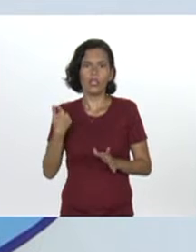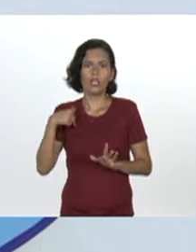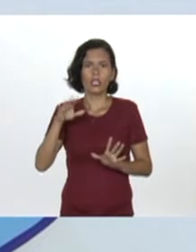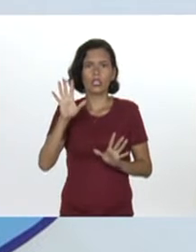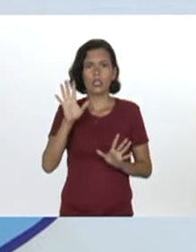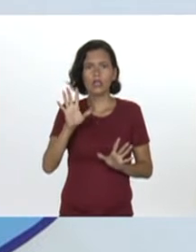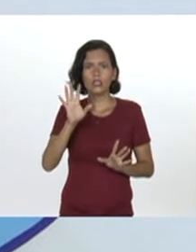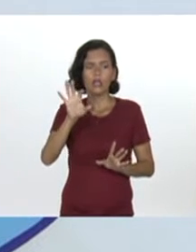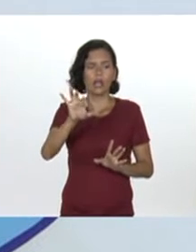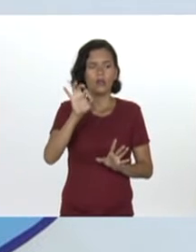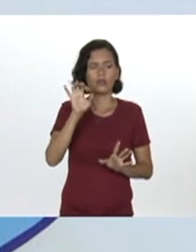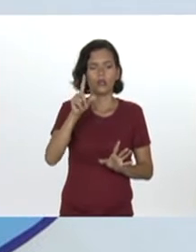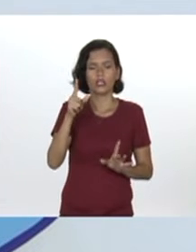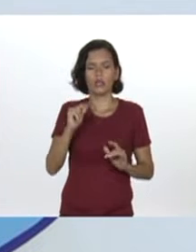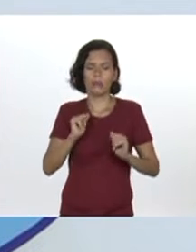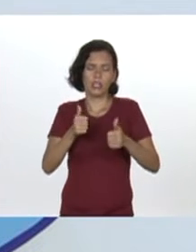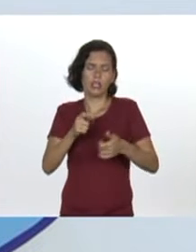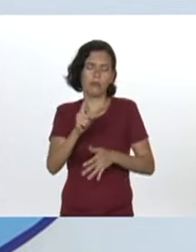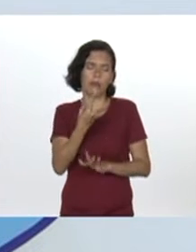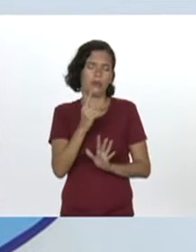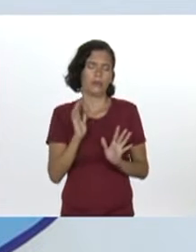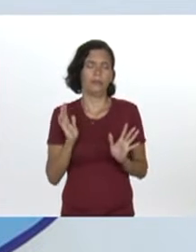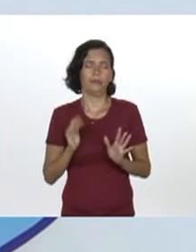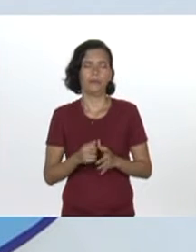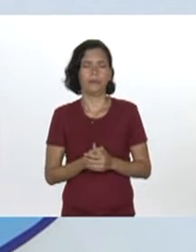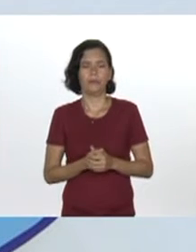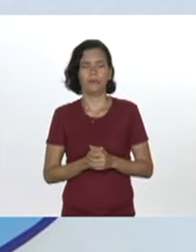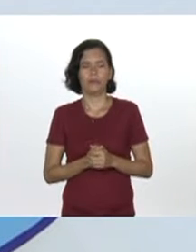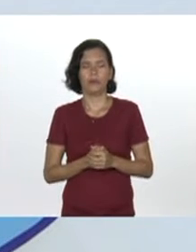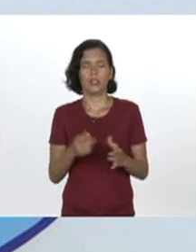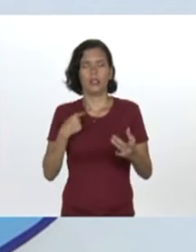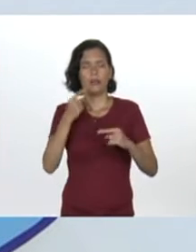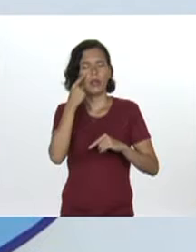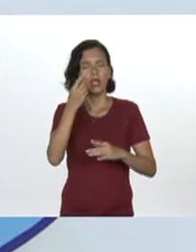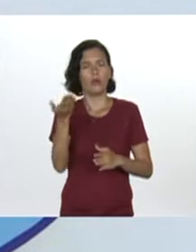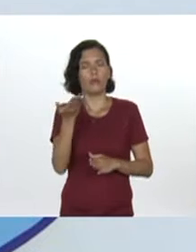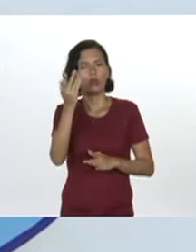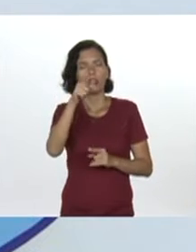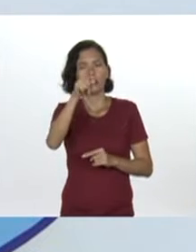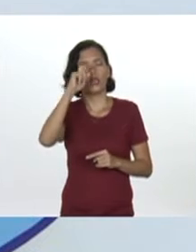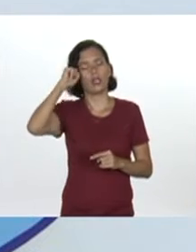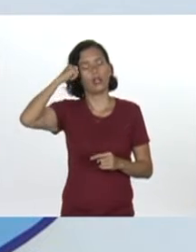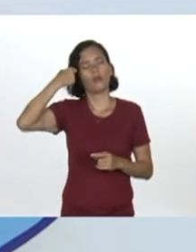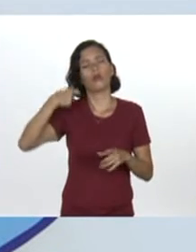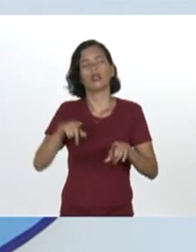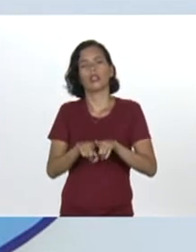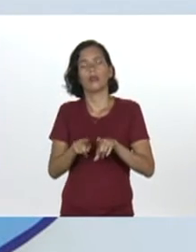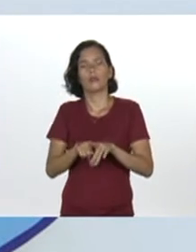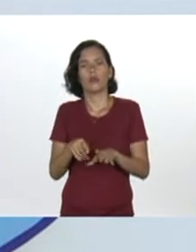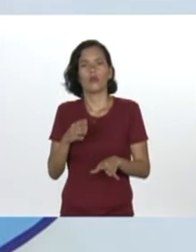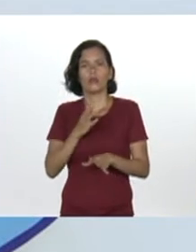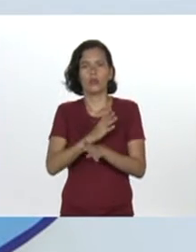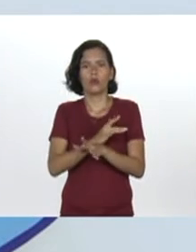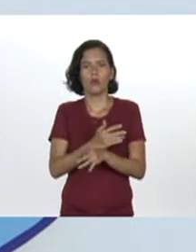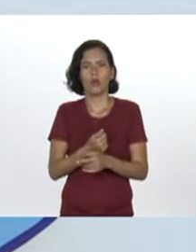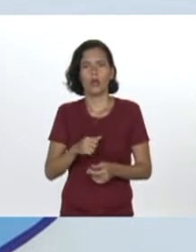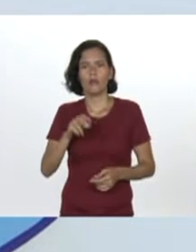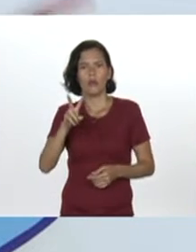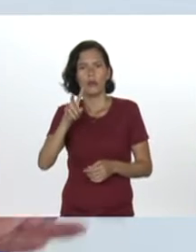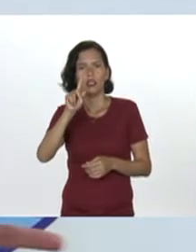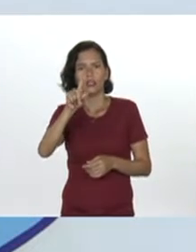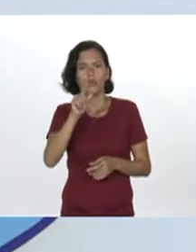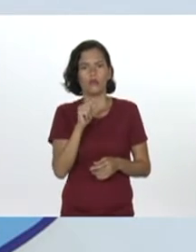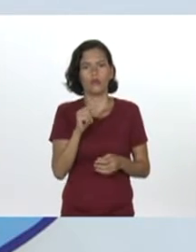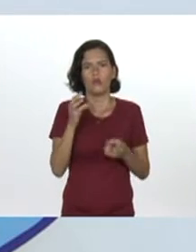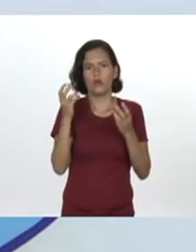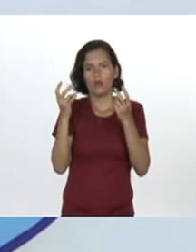algún empate o algo que se lleve en el juego. Ven lo importante de esto. Ustedes se acuerdan también cuando jugábamos baloncesto 21, los